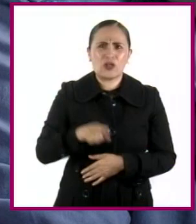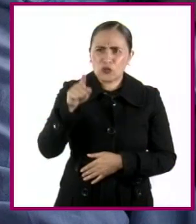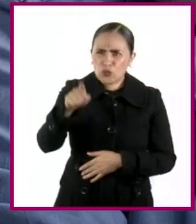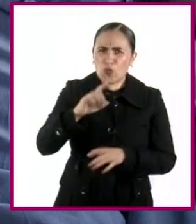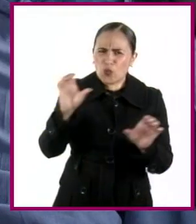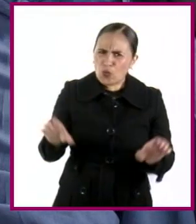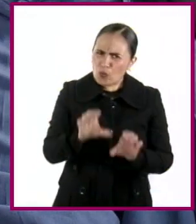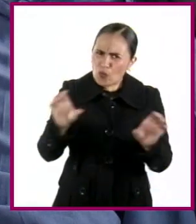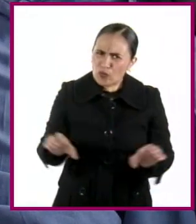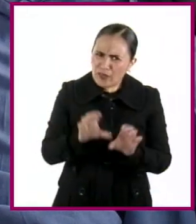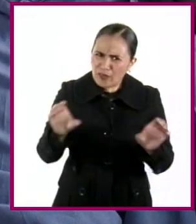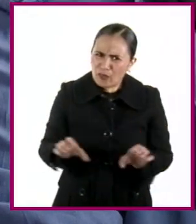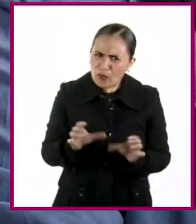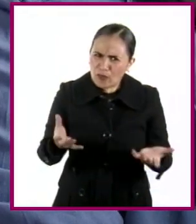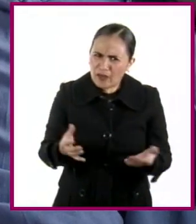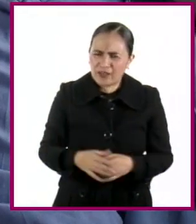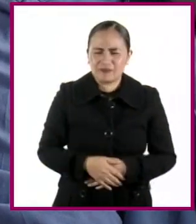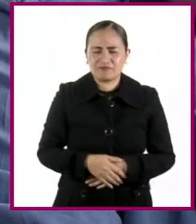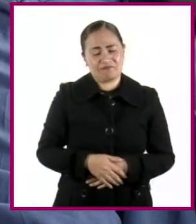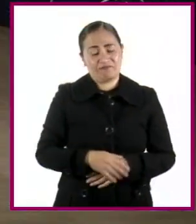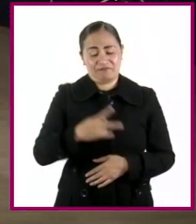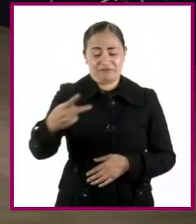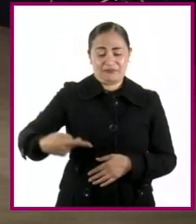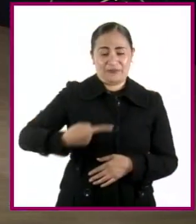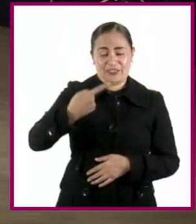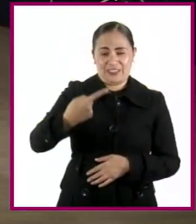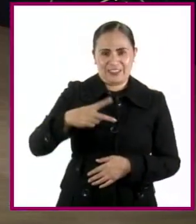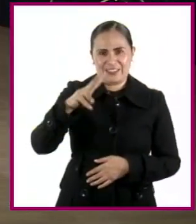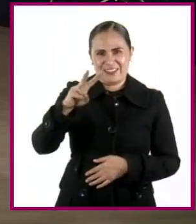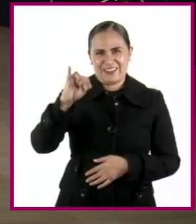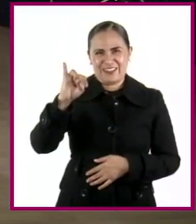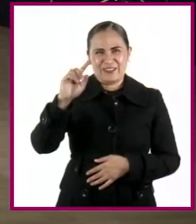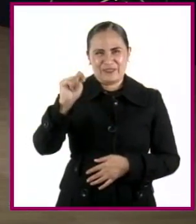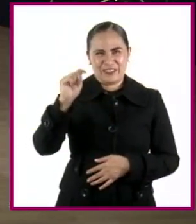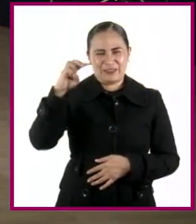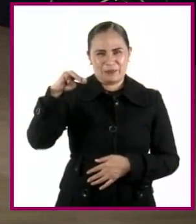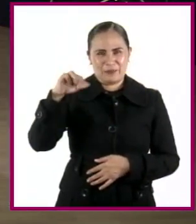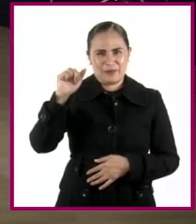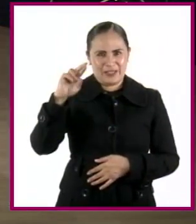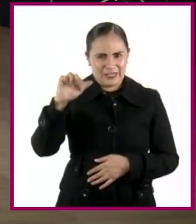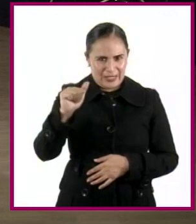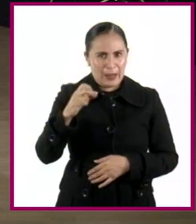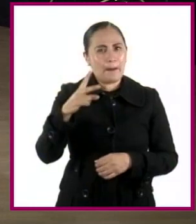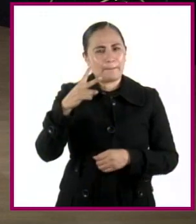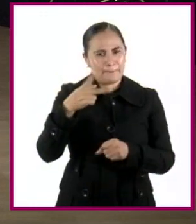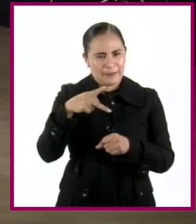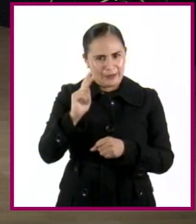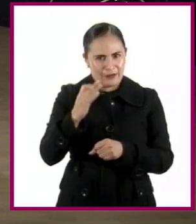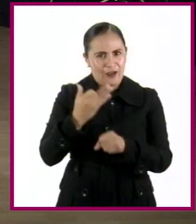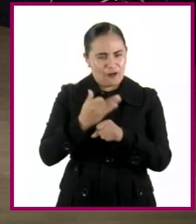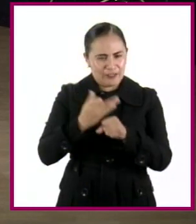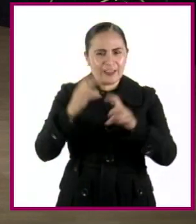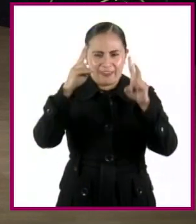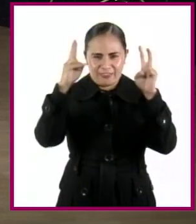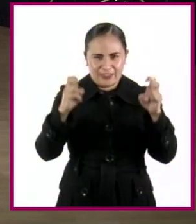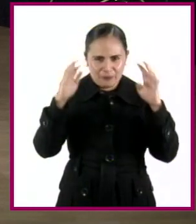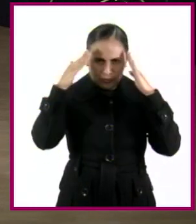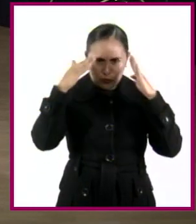bip. Buena pregunta, Dithmara. Pero vamos mejor con las redes regulatorias genéticas.